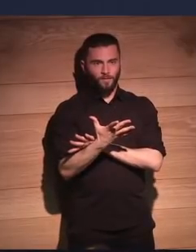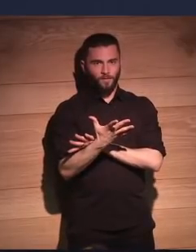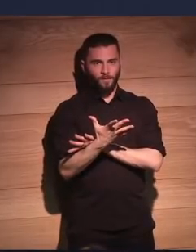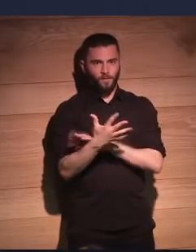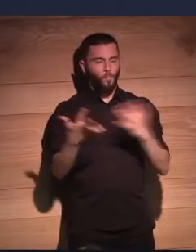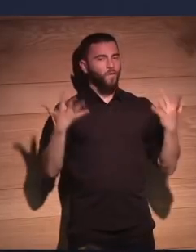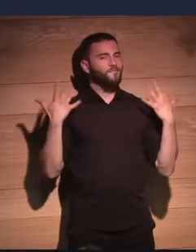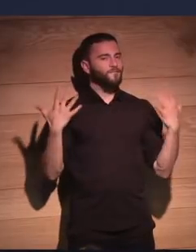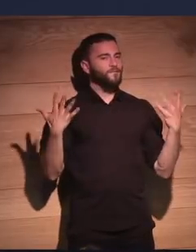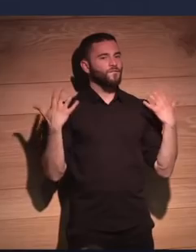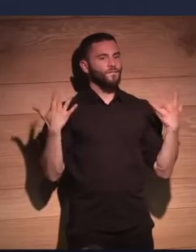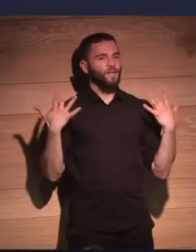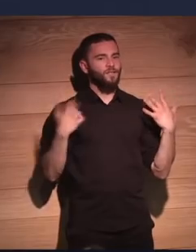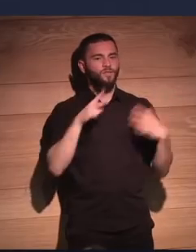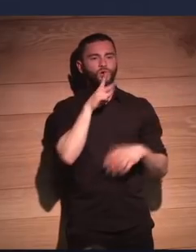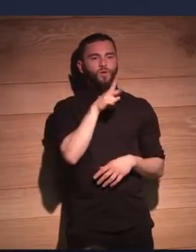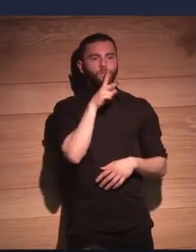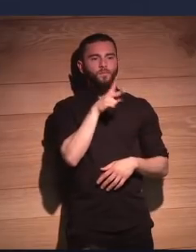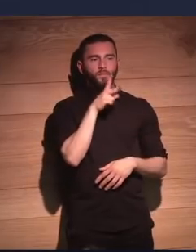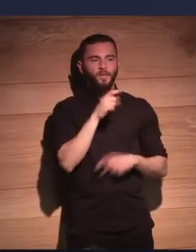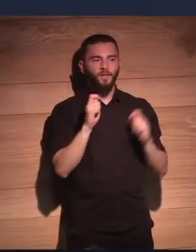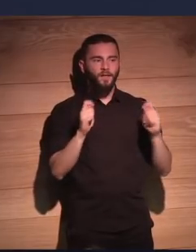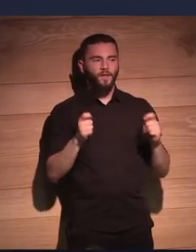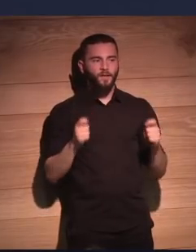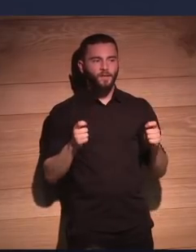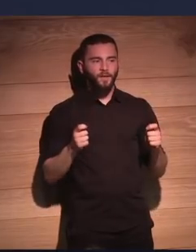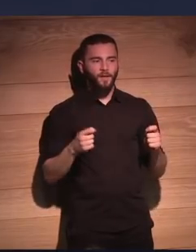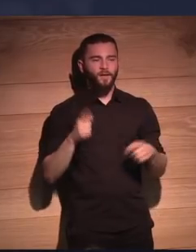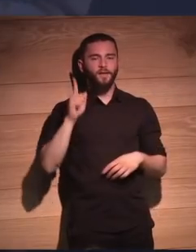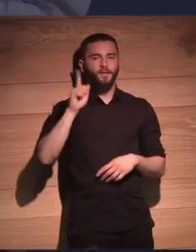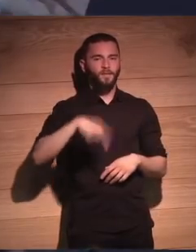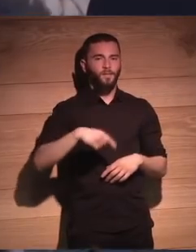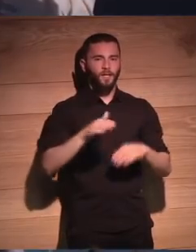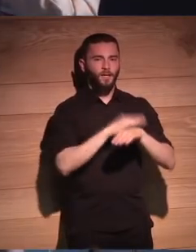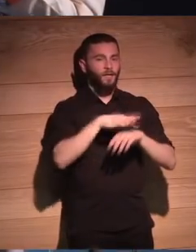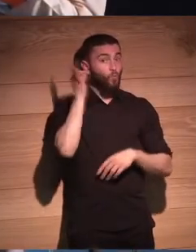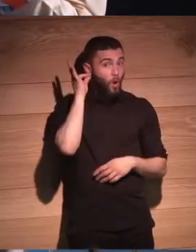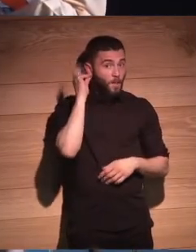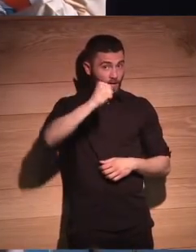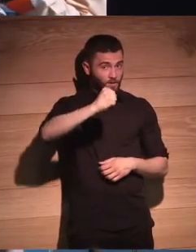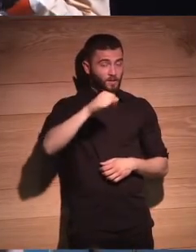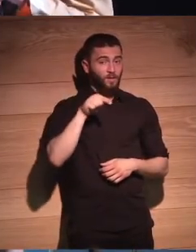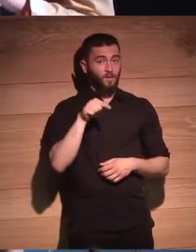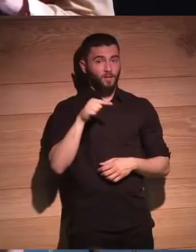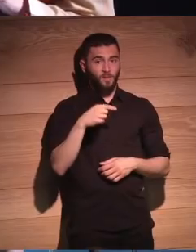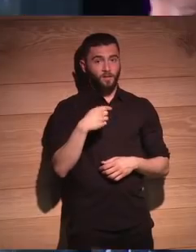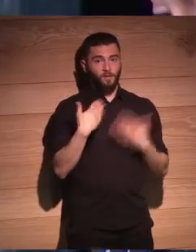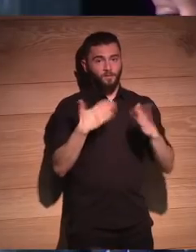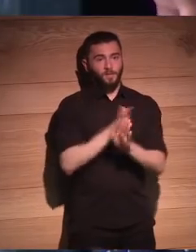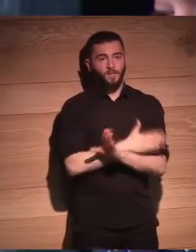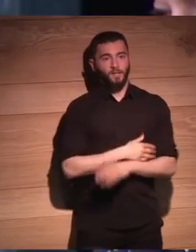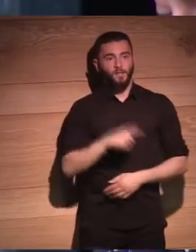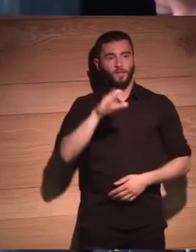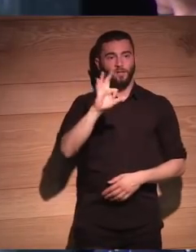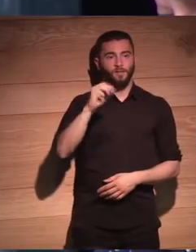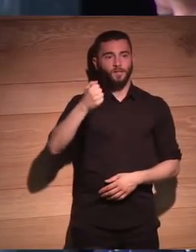un frescor verde y a la vez Catwoman, que por ejemplo, por cierto, bueno, como hablábamos antes, Luis